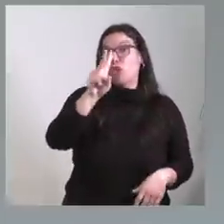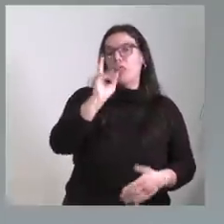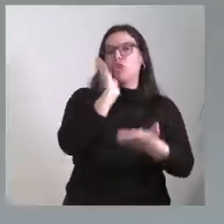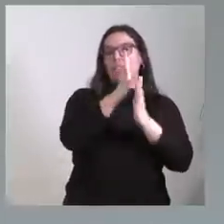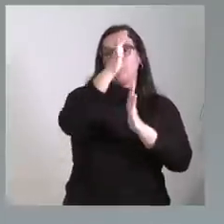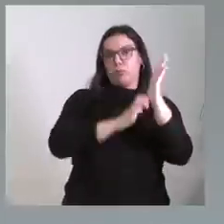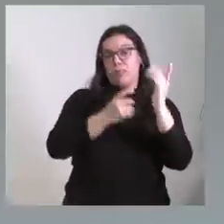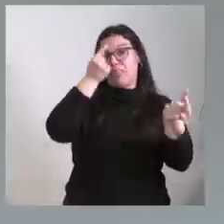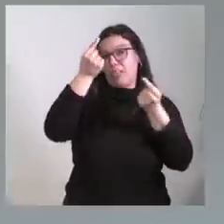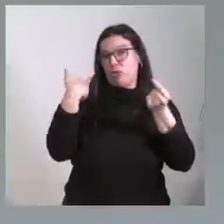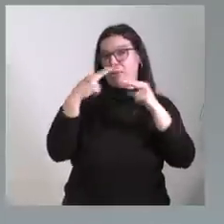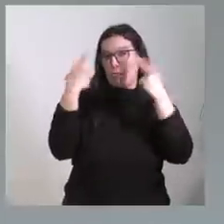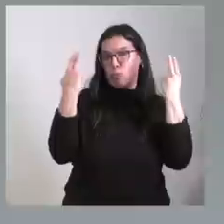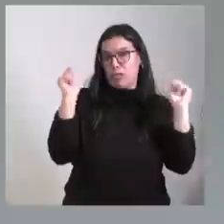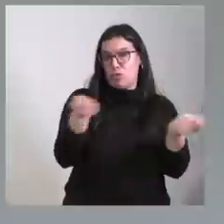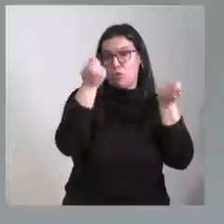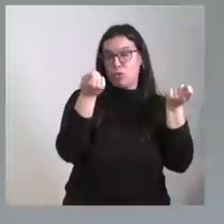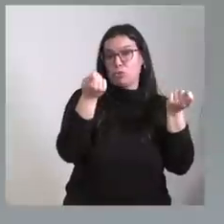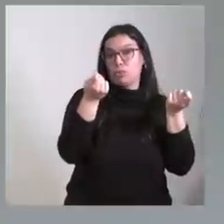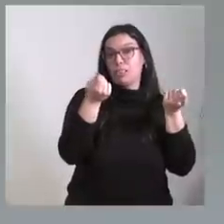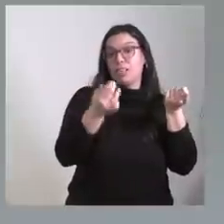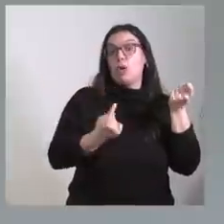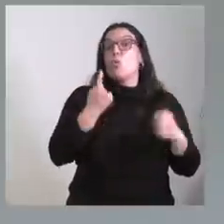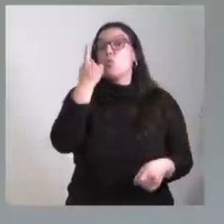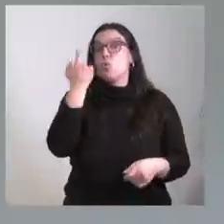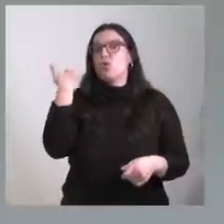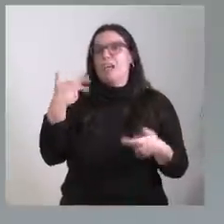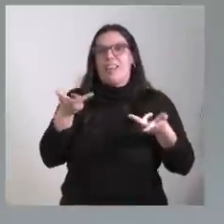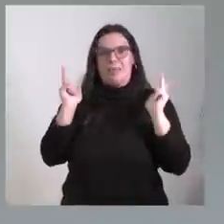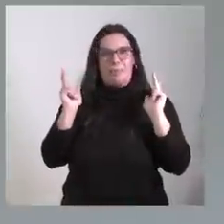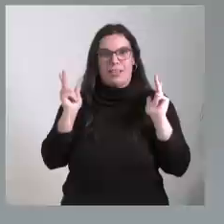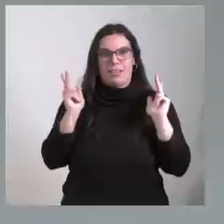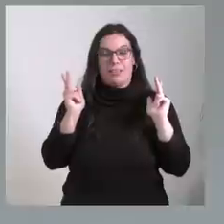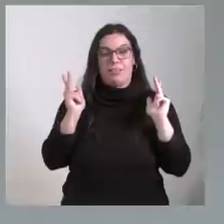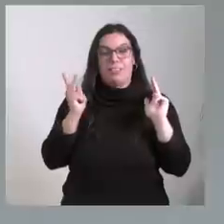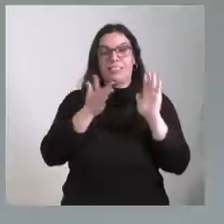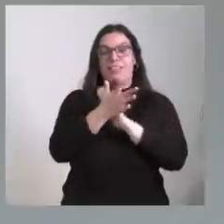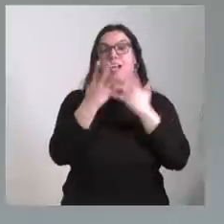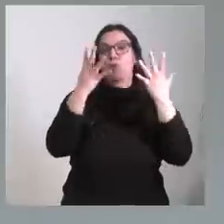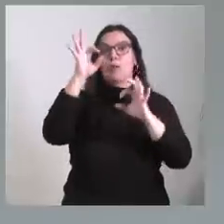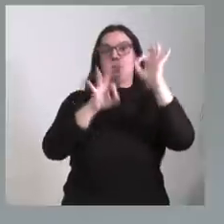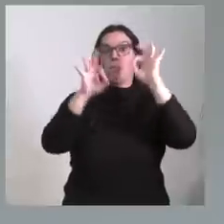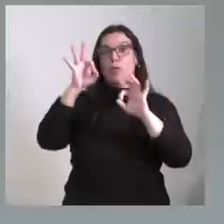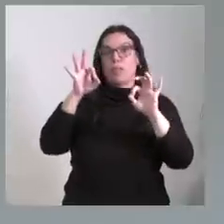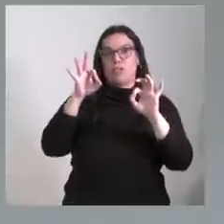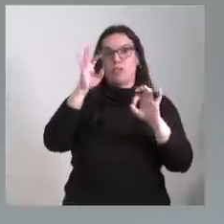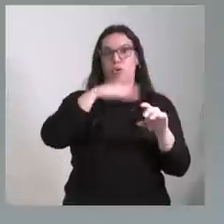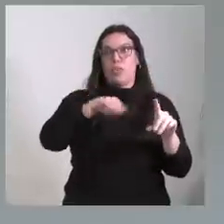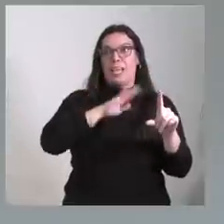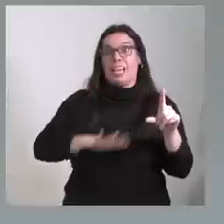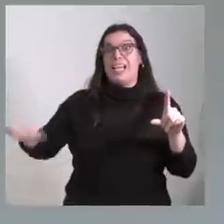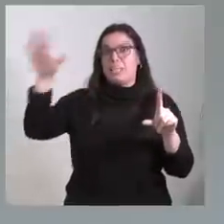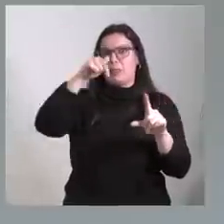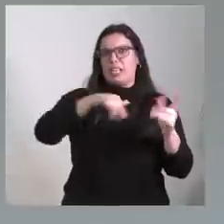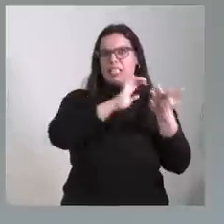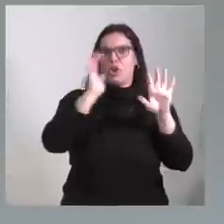condena según los datos que han sido ya publicados y uno ha sido escarcelado el 9% el total nacional una de las comunidades autónomas más afectadas